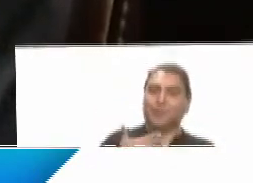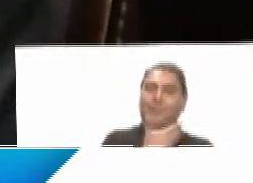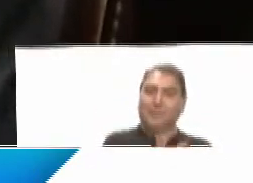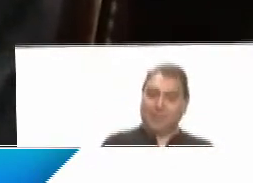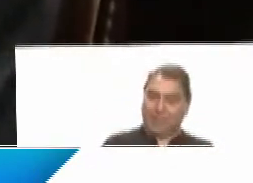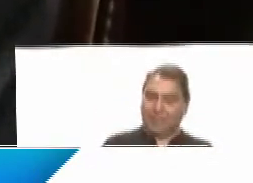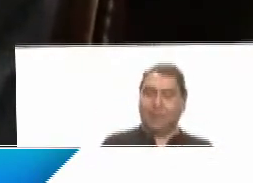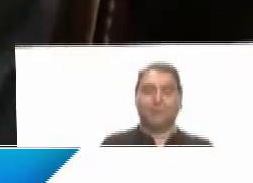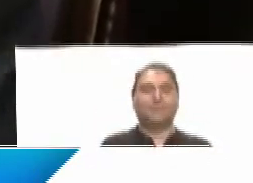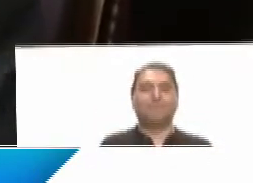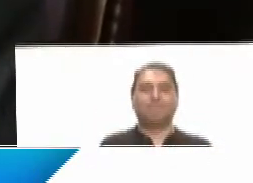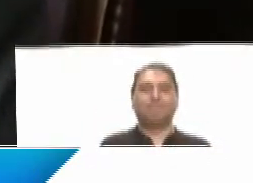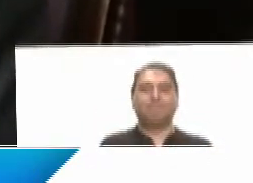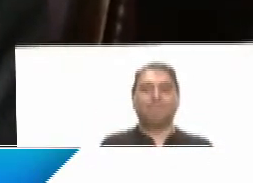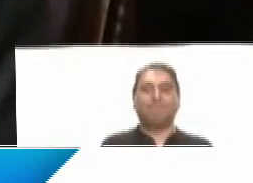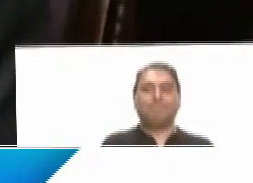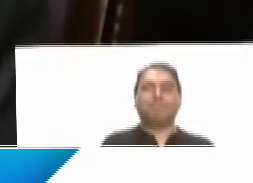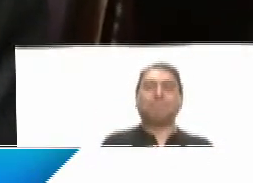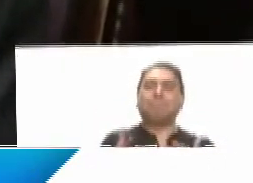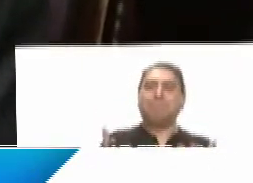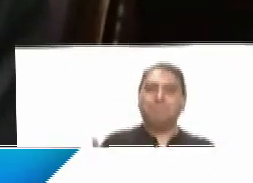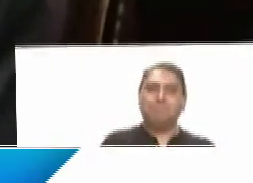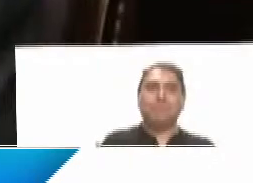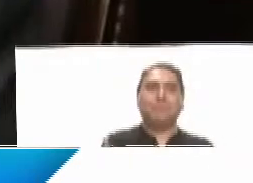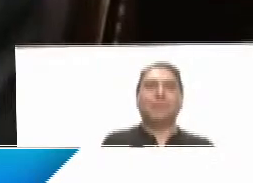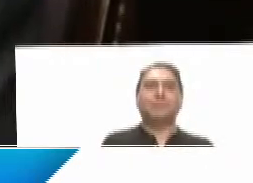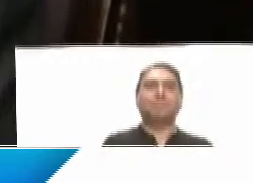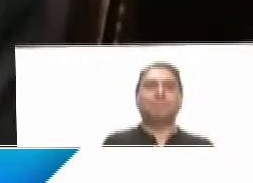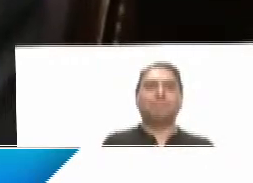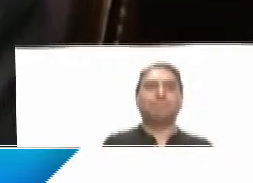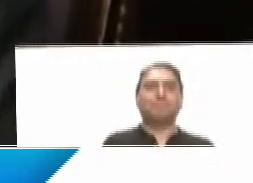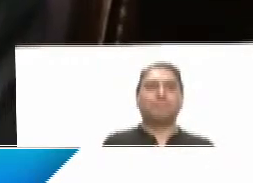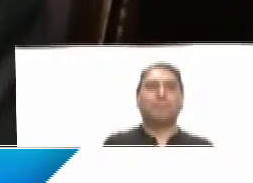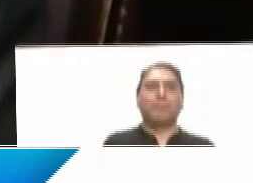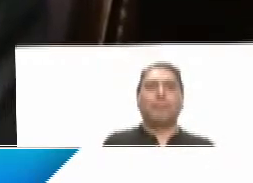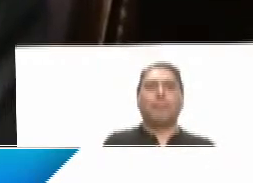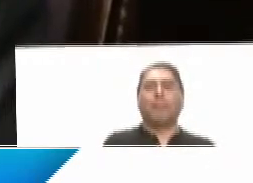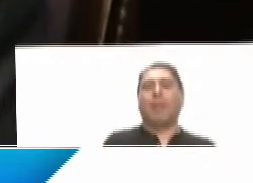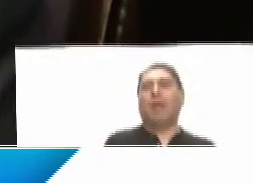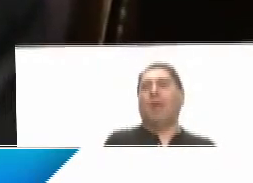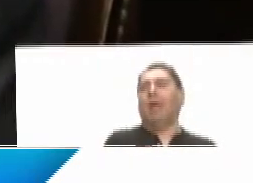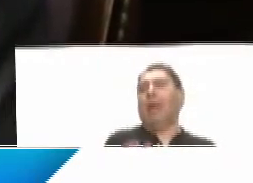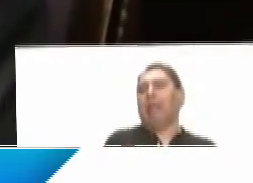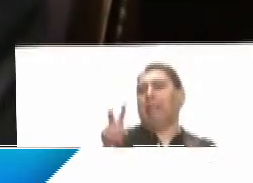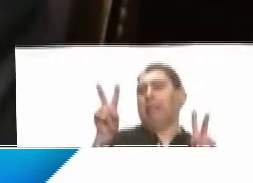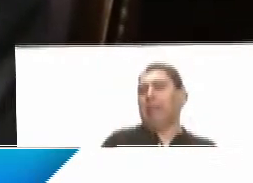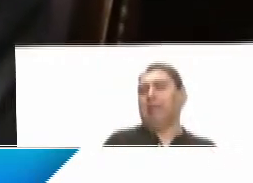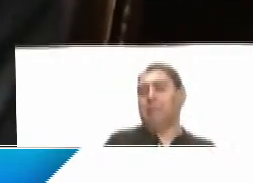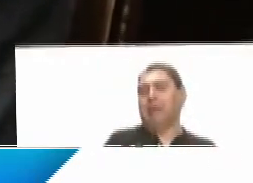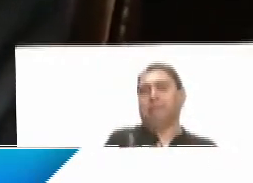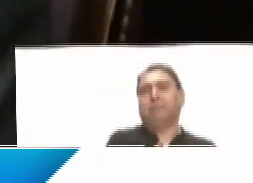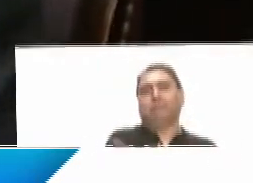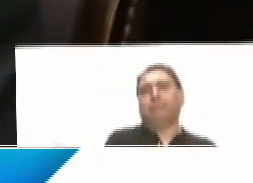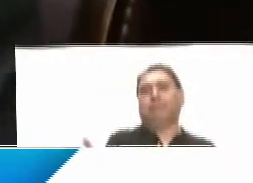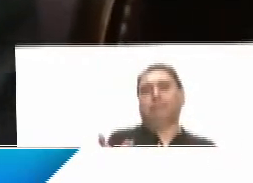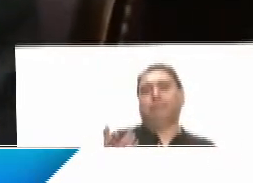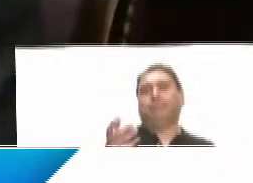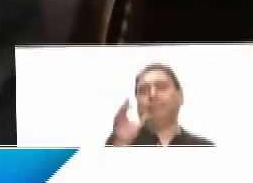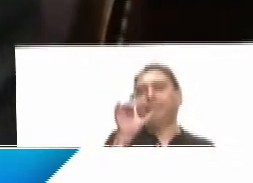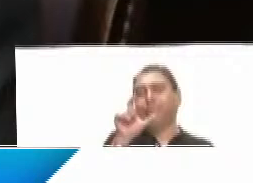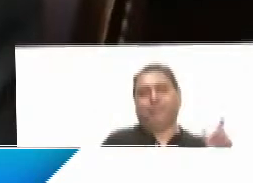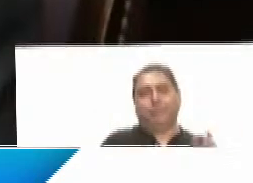hablan con sus senadores. Exacto. Y entonces ahí José Mayans también lo que empieza a recibir es la postura que puede empezar a tener de